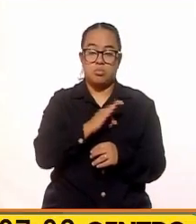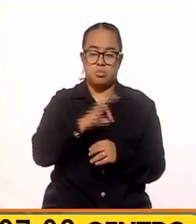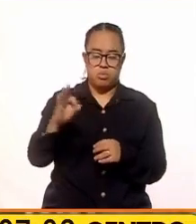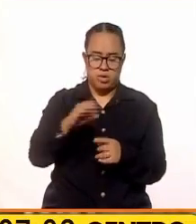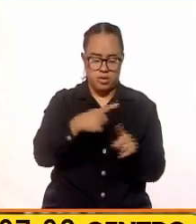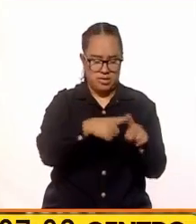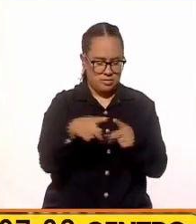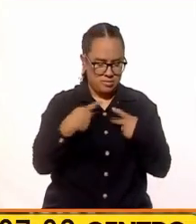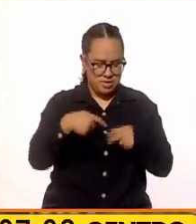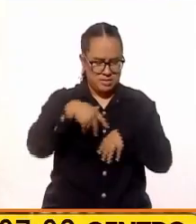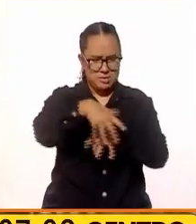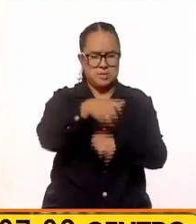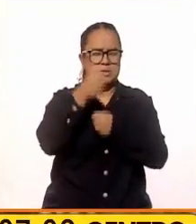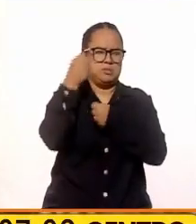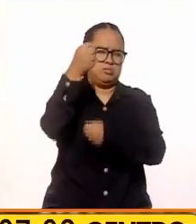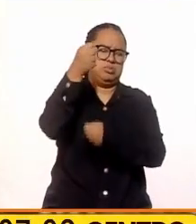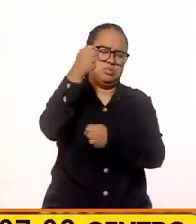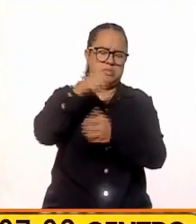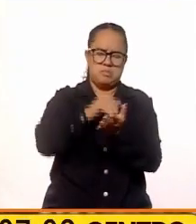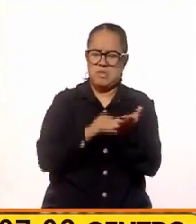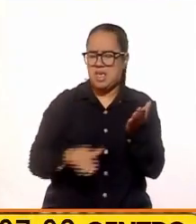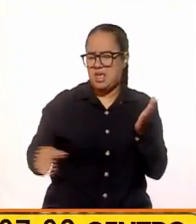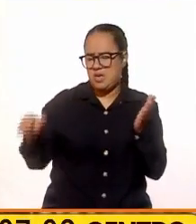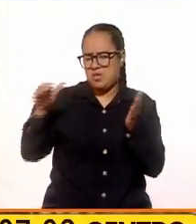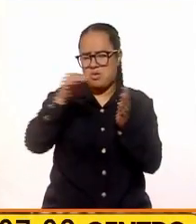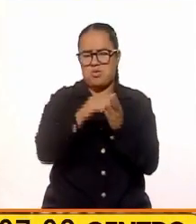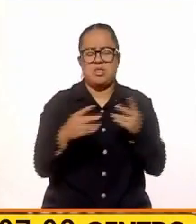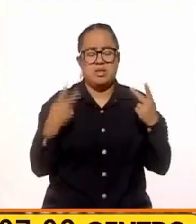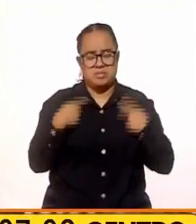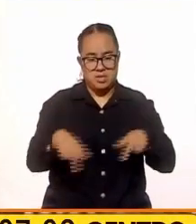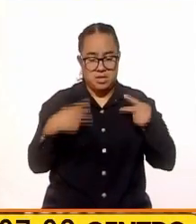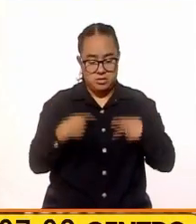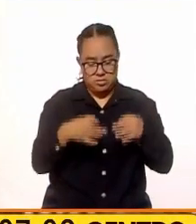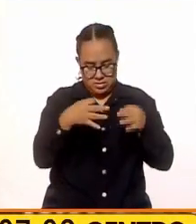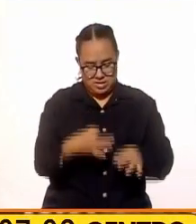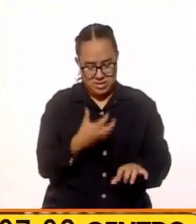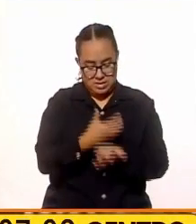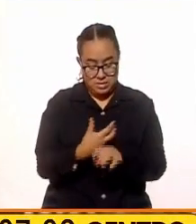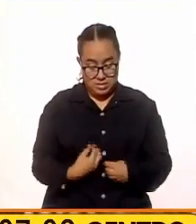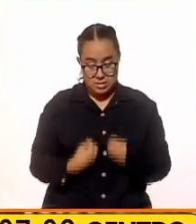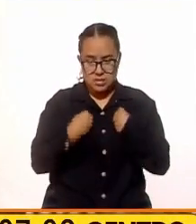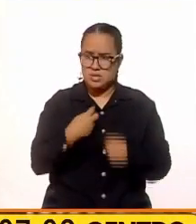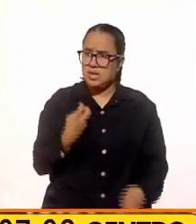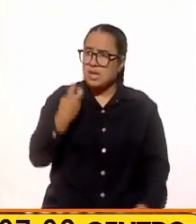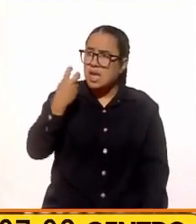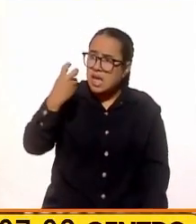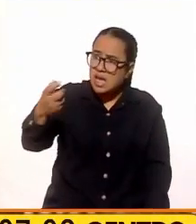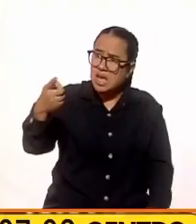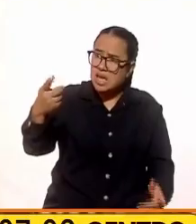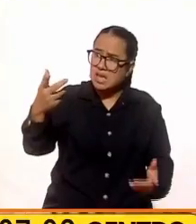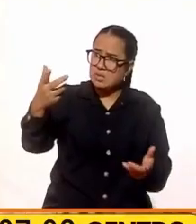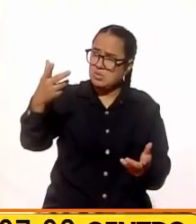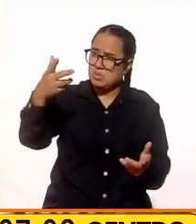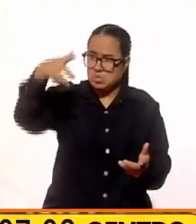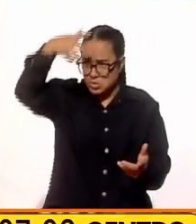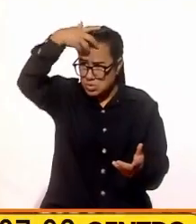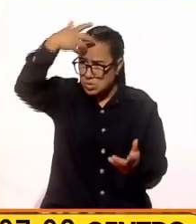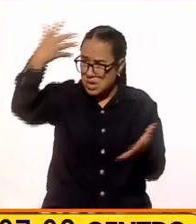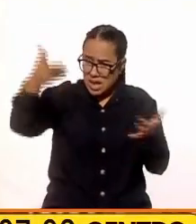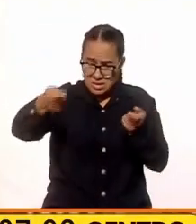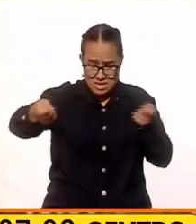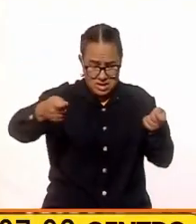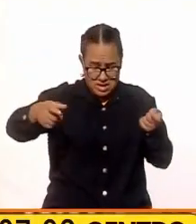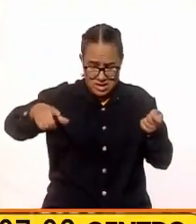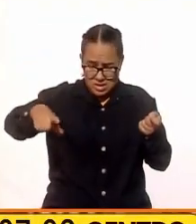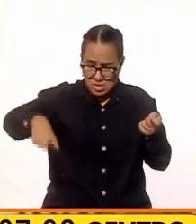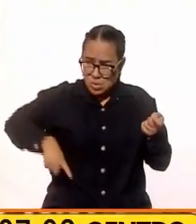calles. Hay millones y millones de personas, de ciudadanos estadounidenses que rechazan esta forma de gobernar Estados Unidos